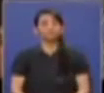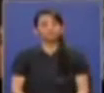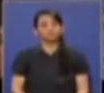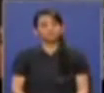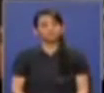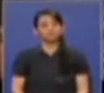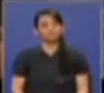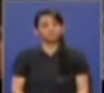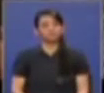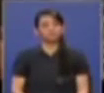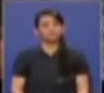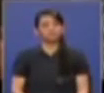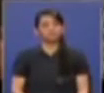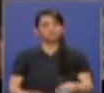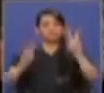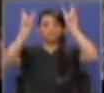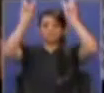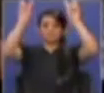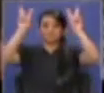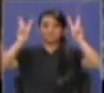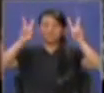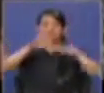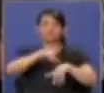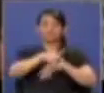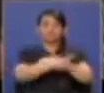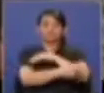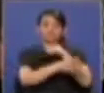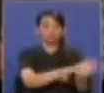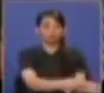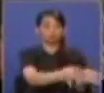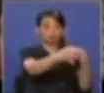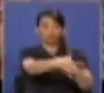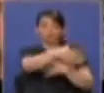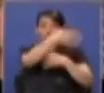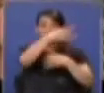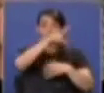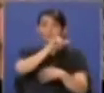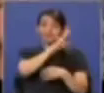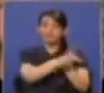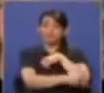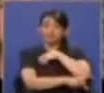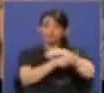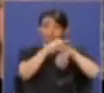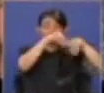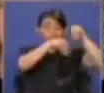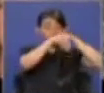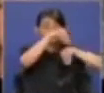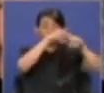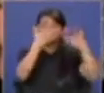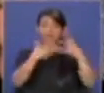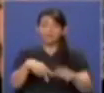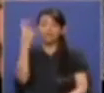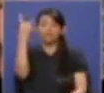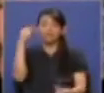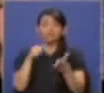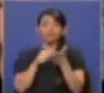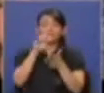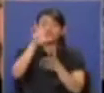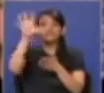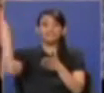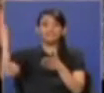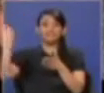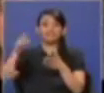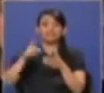Lanza, refinería del Pacífico. Montecristi va a ser dotado de 12.500 metros cúbicos